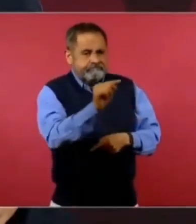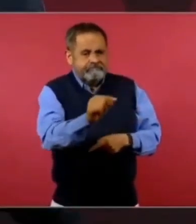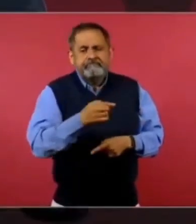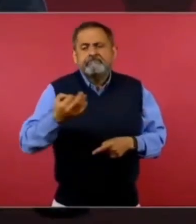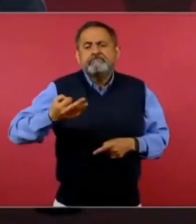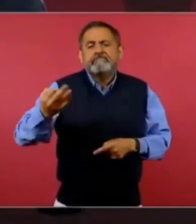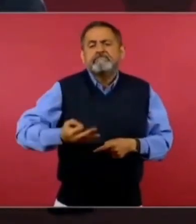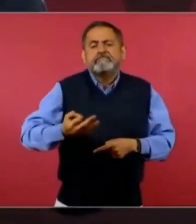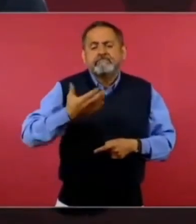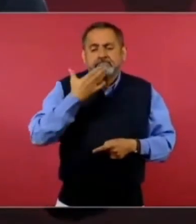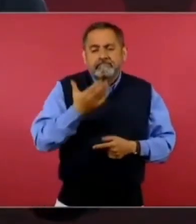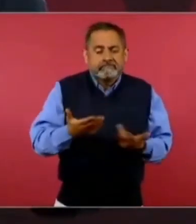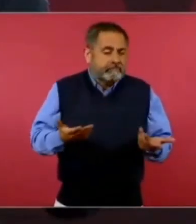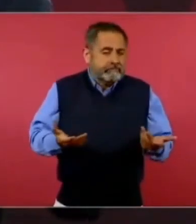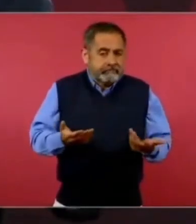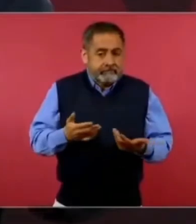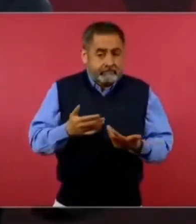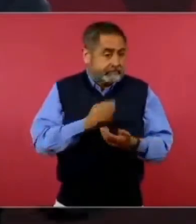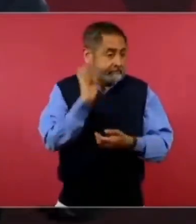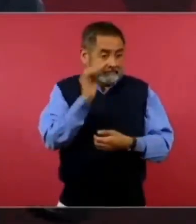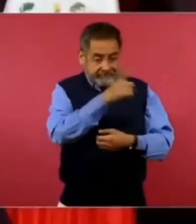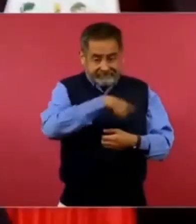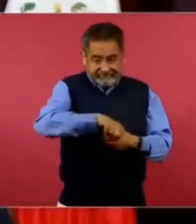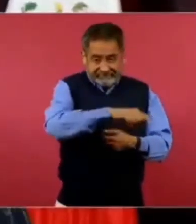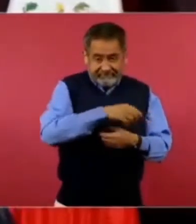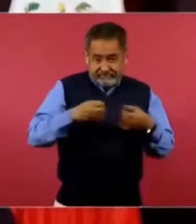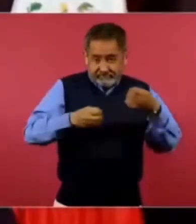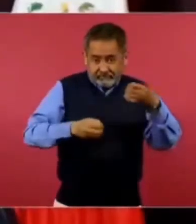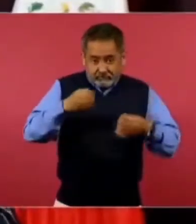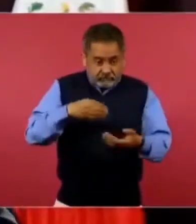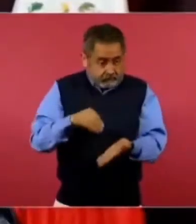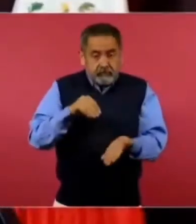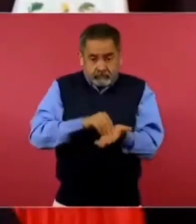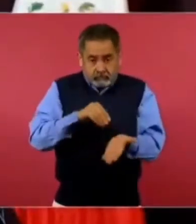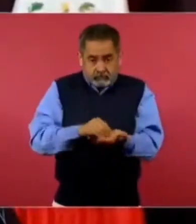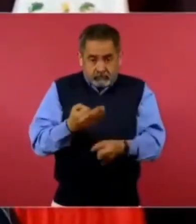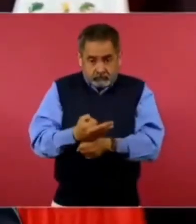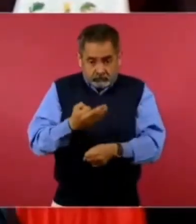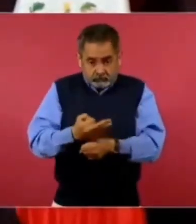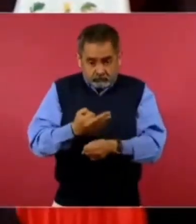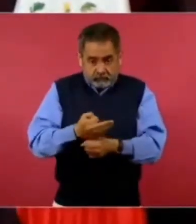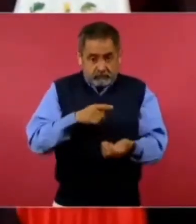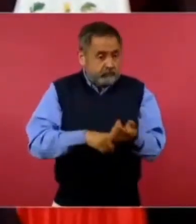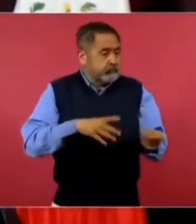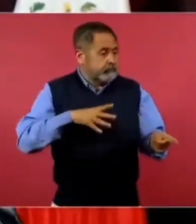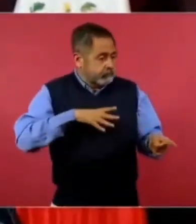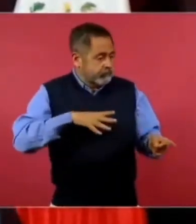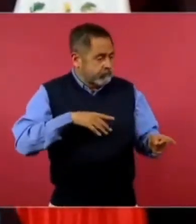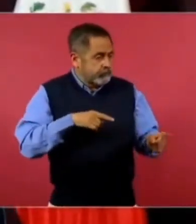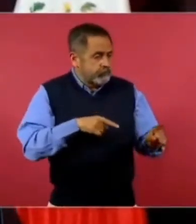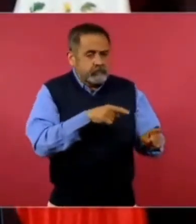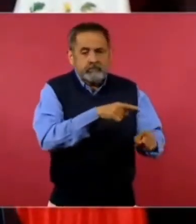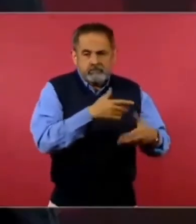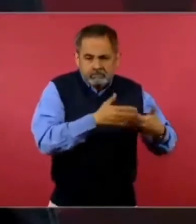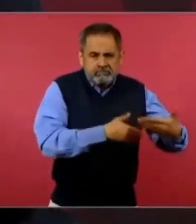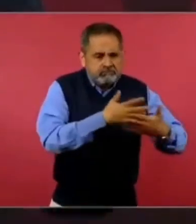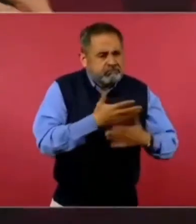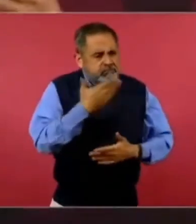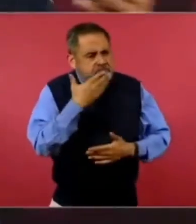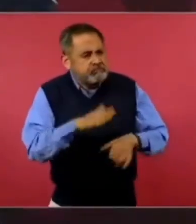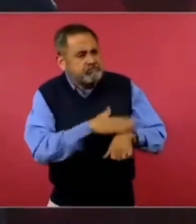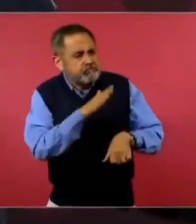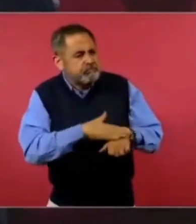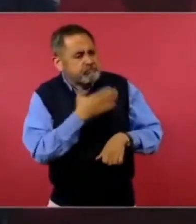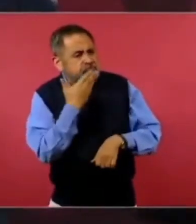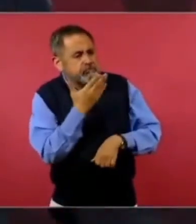Y si van a participar los jueces que están actualmente y han hecho una buena labor, pues no